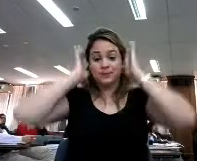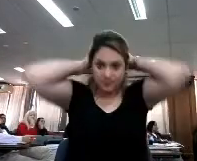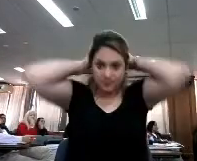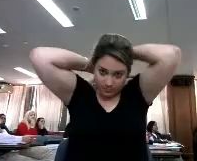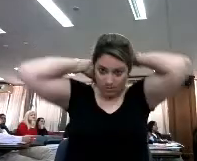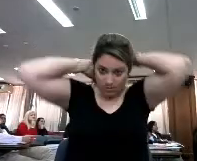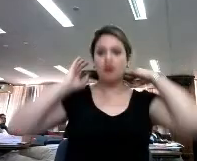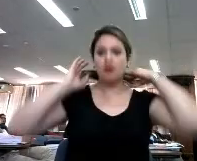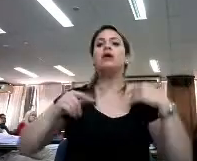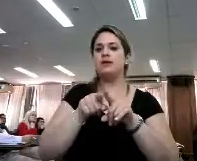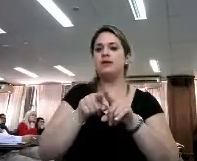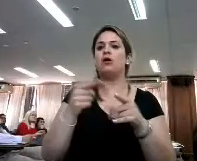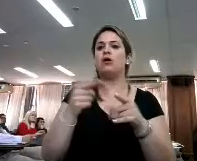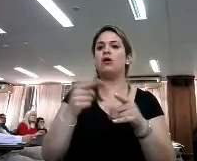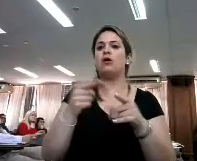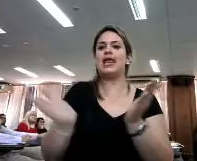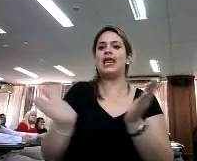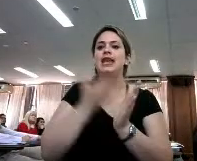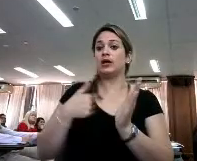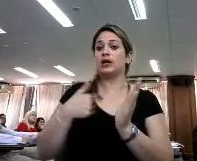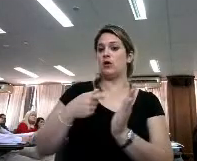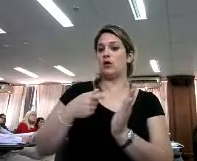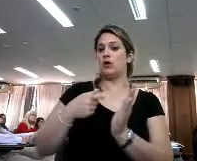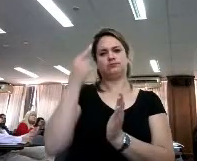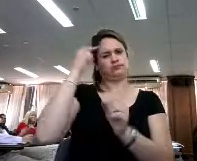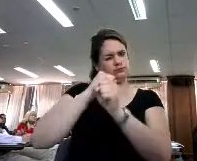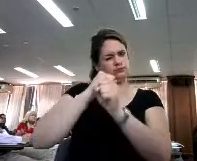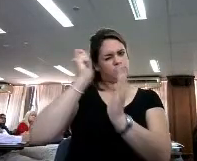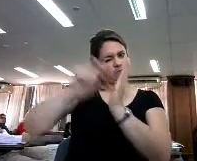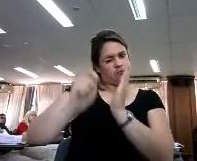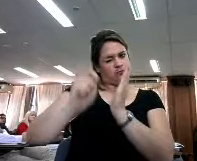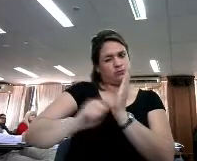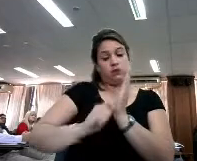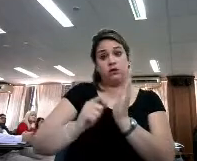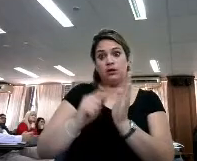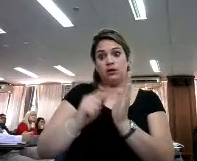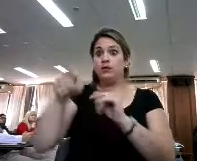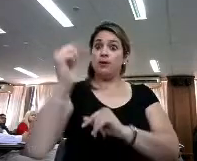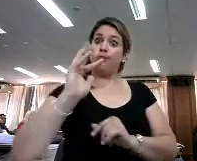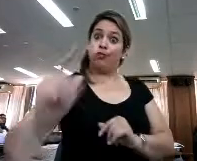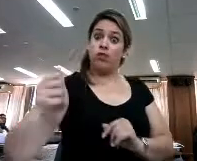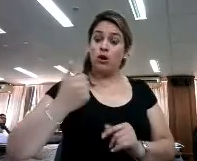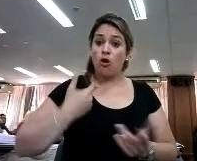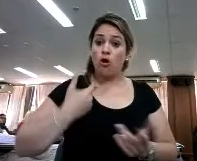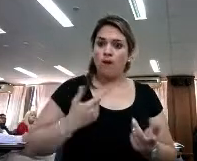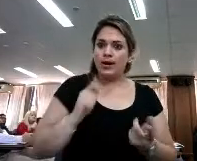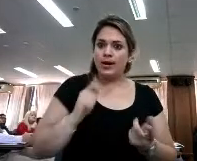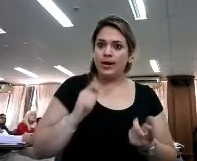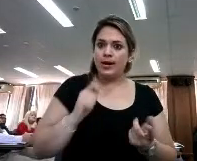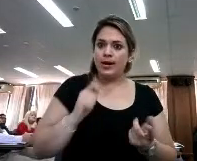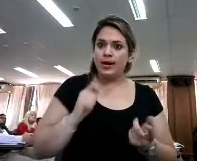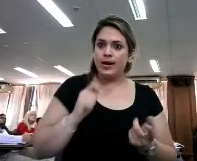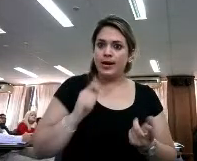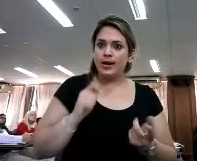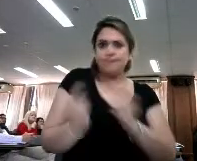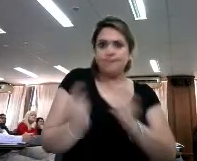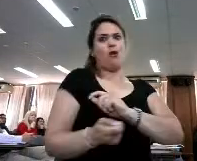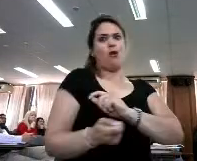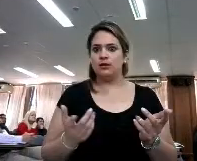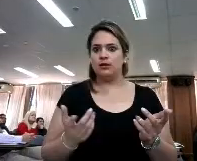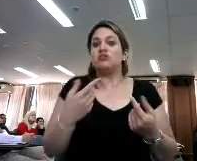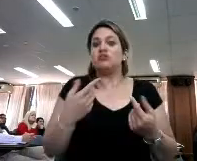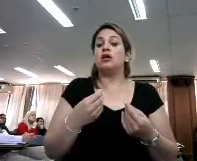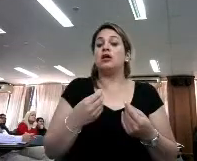ejercicio en la realidad del libro. ¿Y qué pasa si el libro sobre la realidad vinícola de Mendoza, yo lo vuelvo sobre las plagas